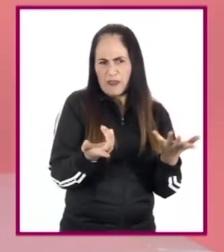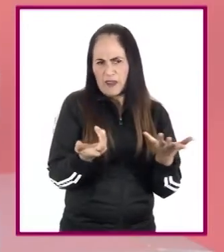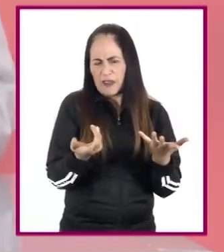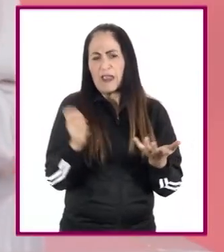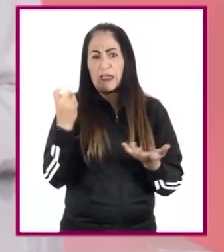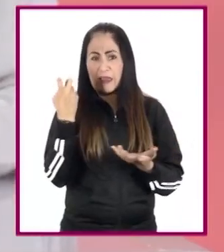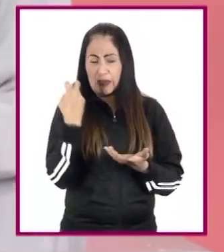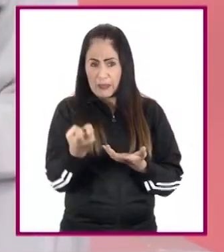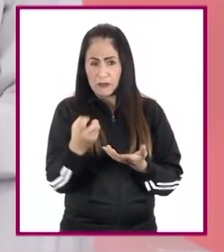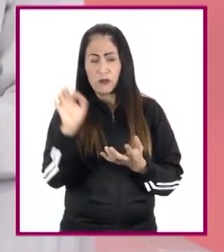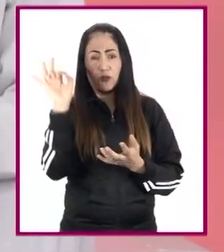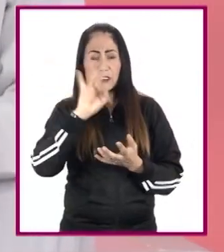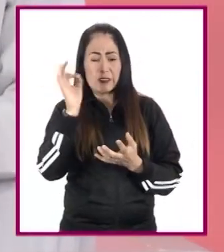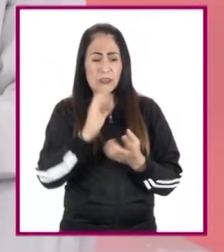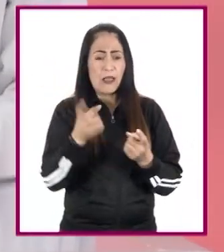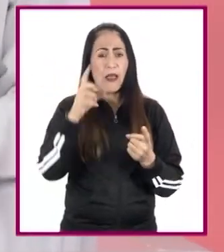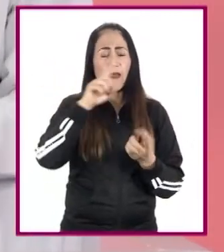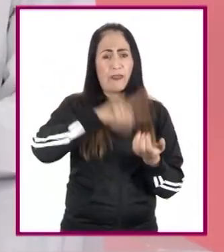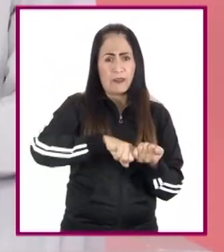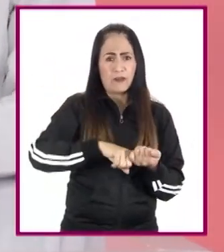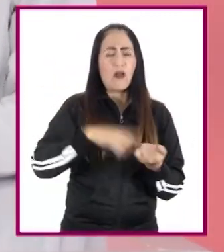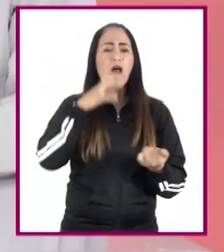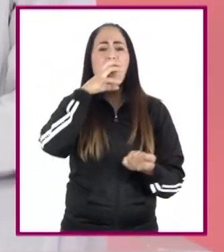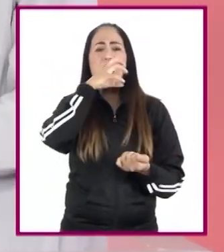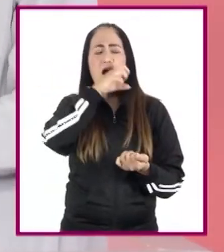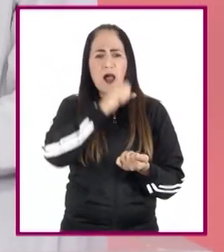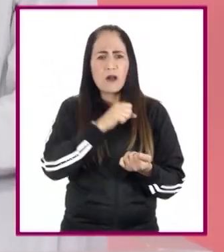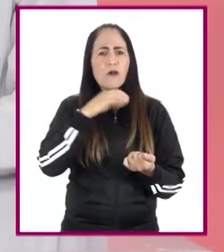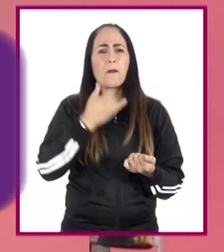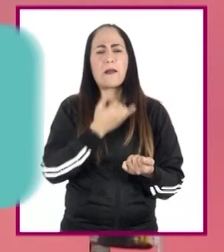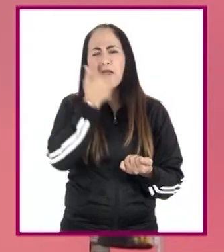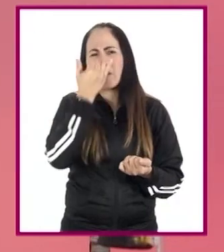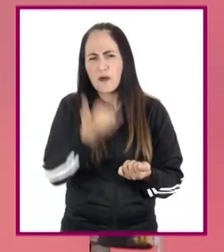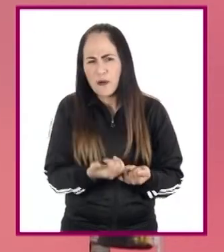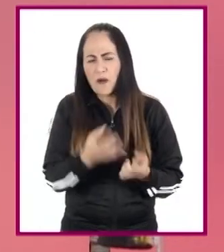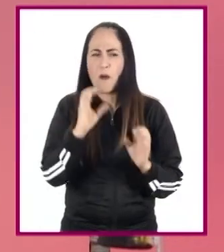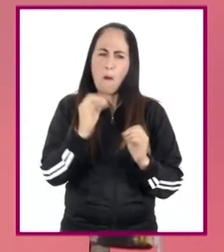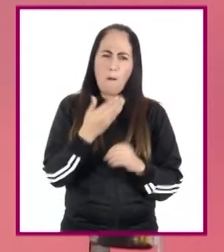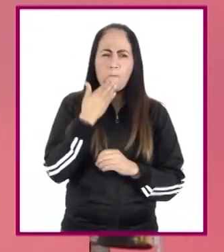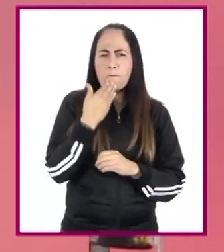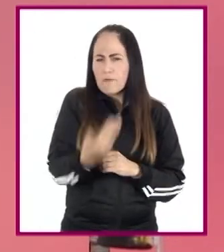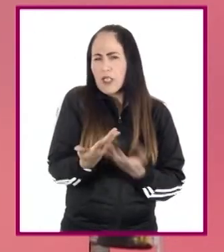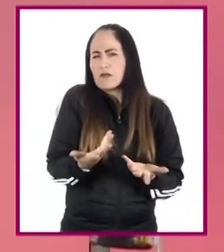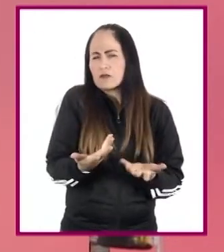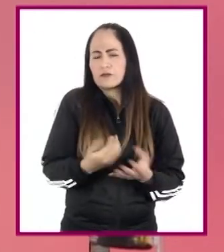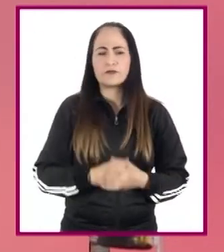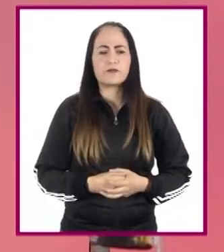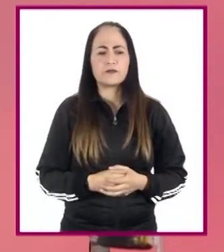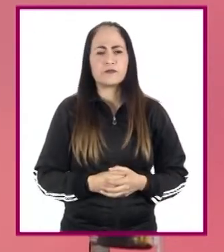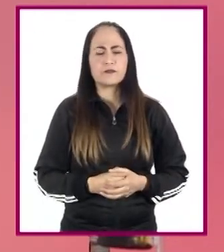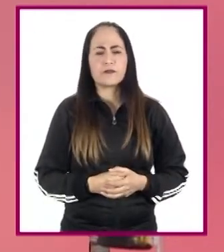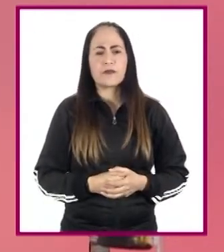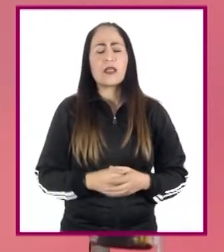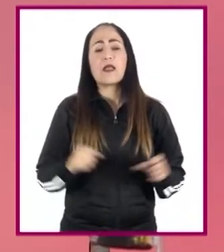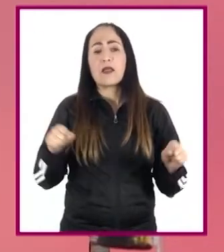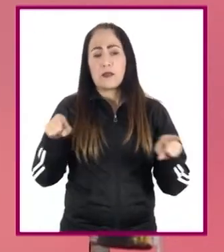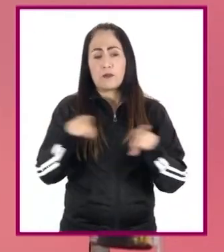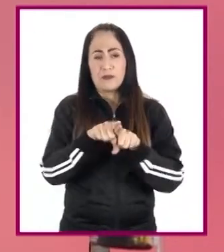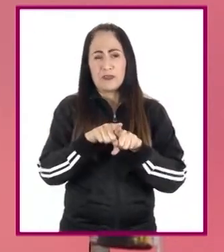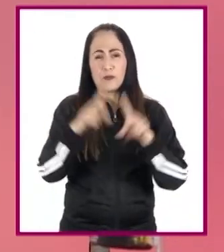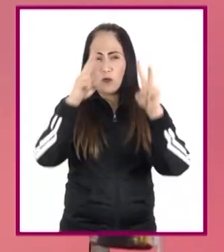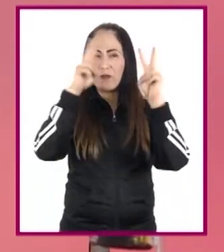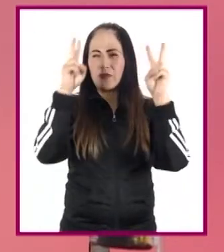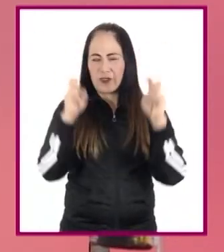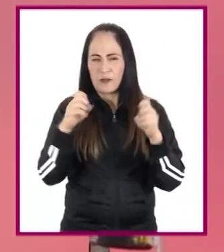pueden afectar la función del calorímetro y los resultados que obtengan en él. Acerca de esta misma temática, se puede desarrollar